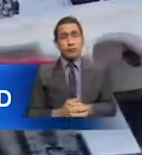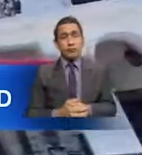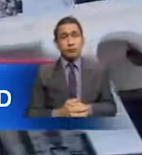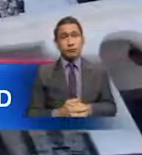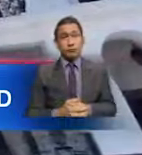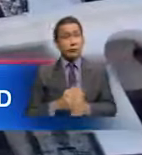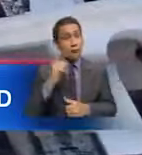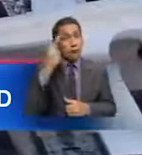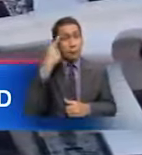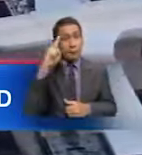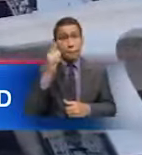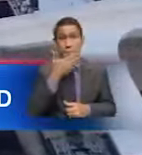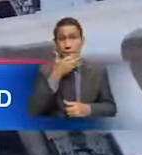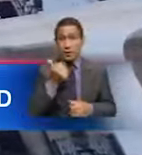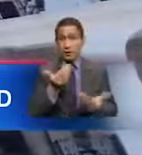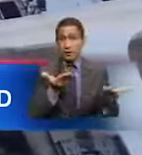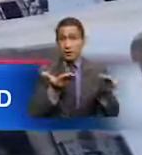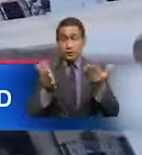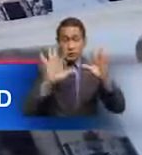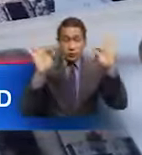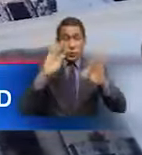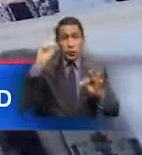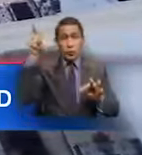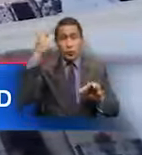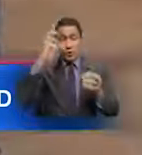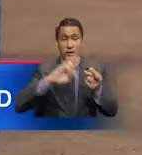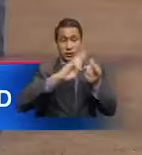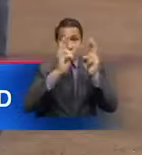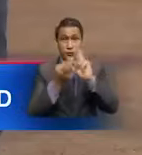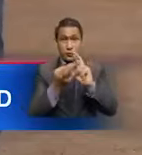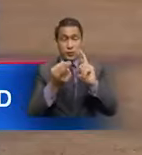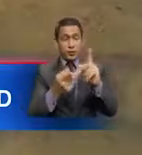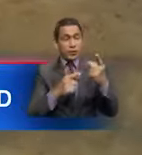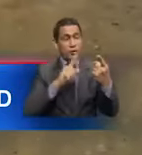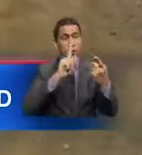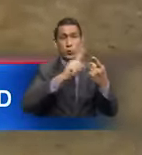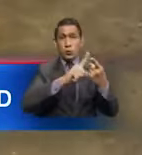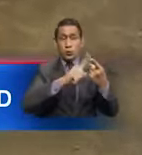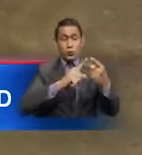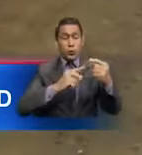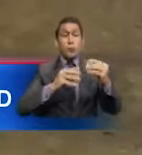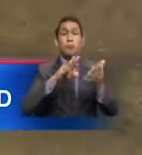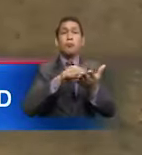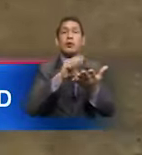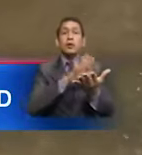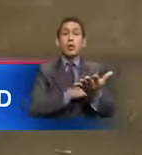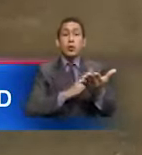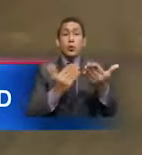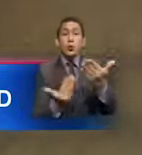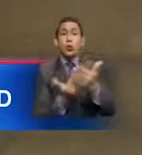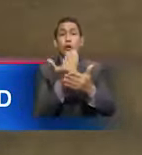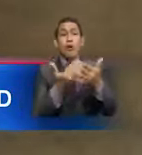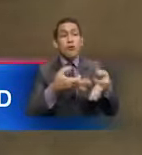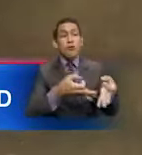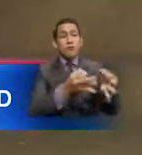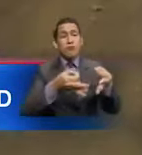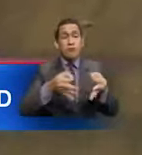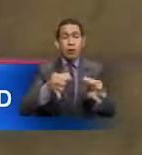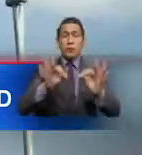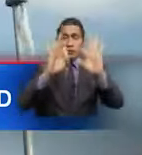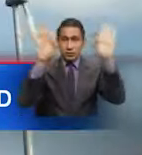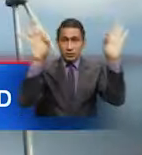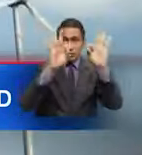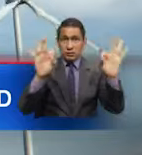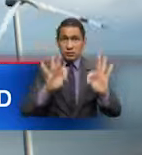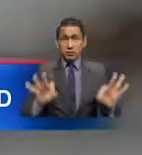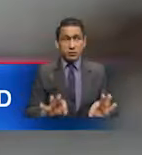el sistema eléctrico, el gobierno envió una reforma, entre las que constan impulso y construcción de proyectos de energía renovable no convencional de hasta 10 megavatios,